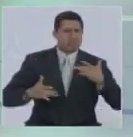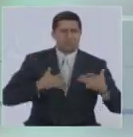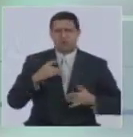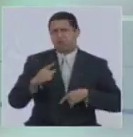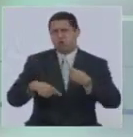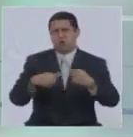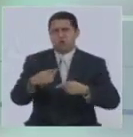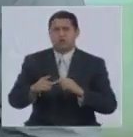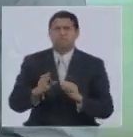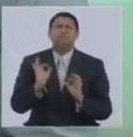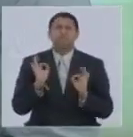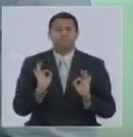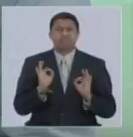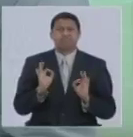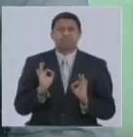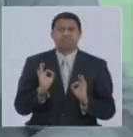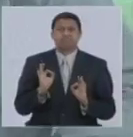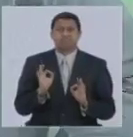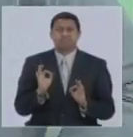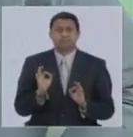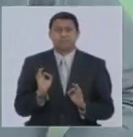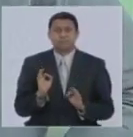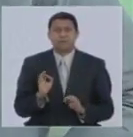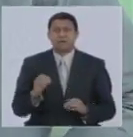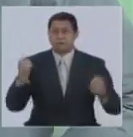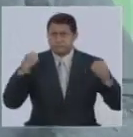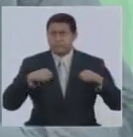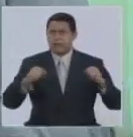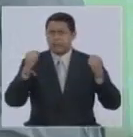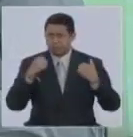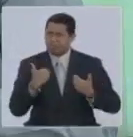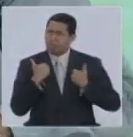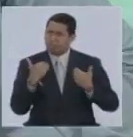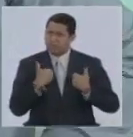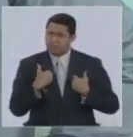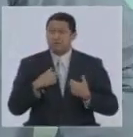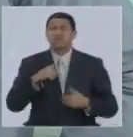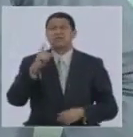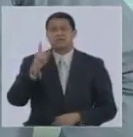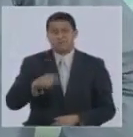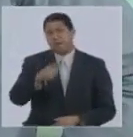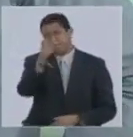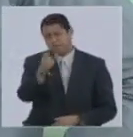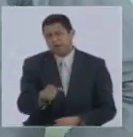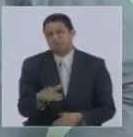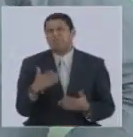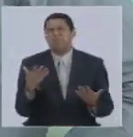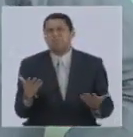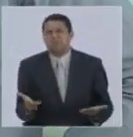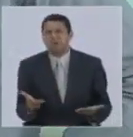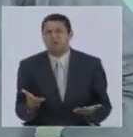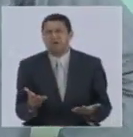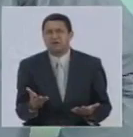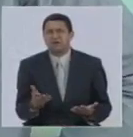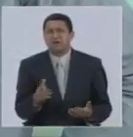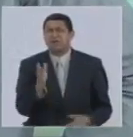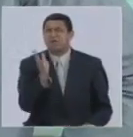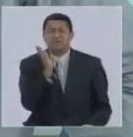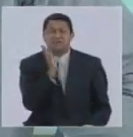actividades diarias? Sí, bueno, fíjate, el entrenamiento se ve afectado y la cotidianidad de las personas debido a que hay un